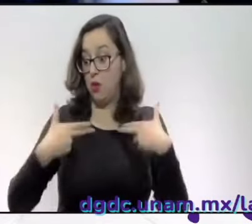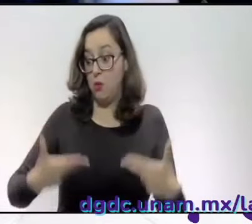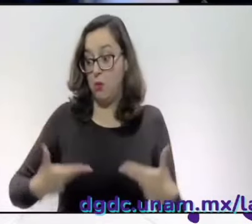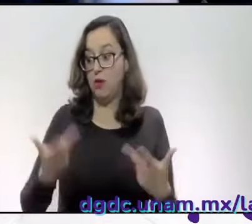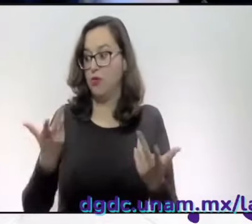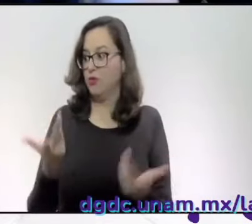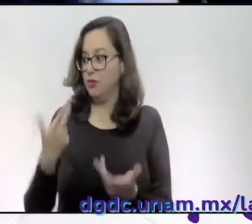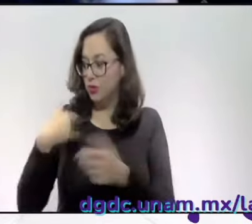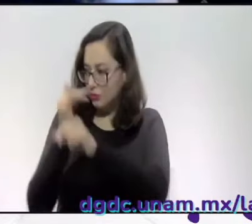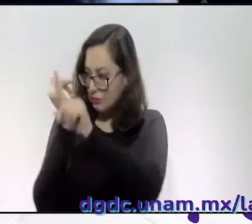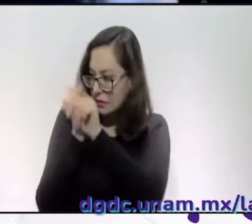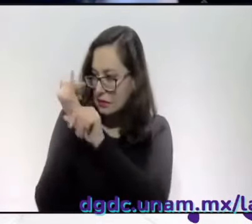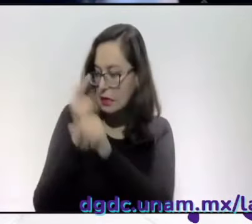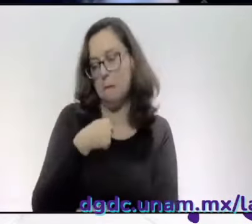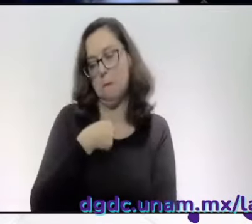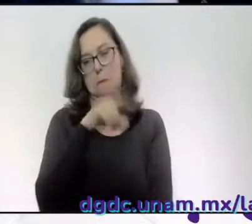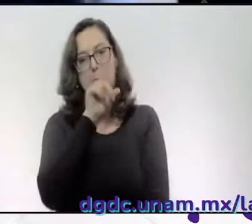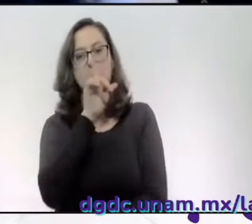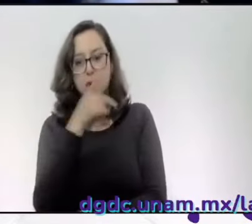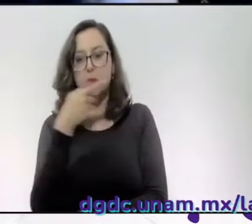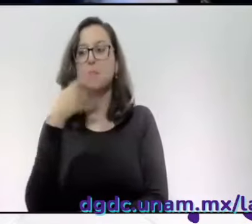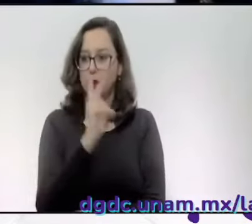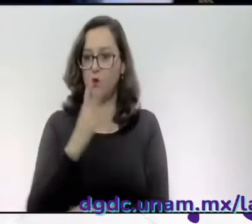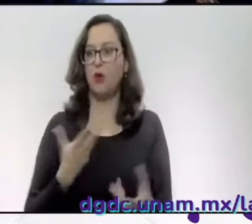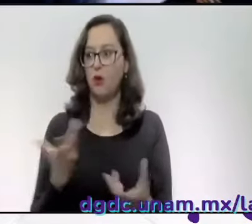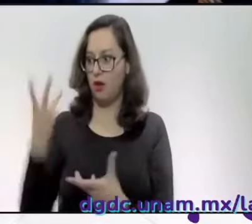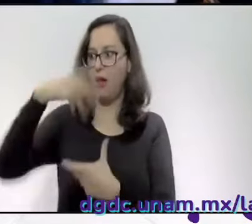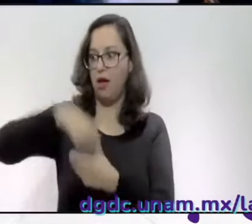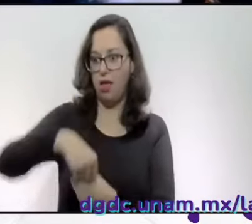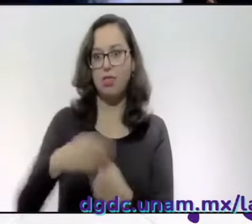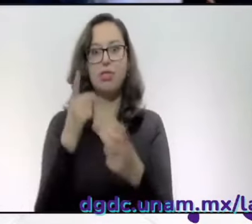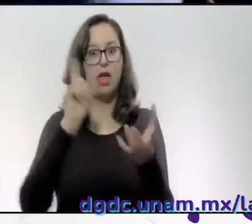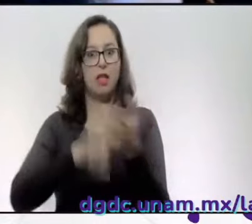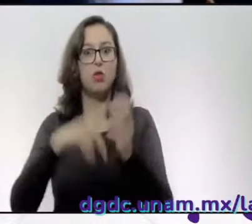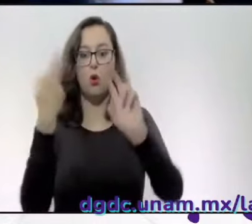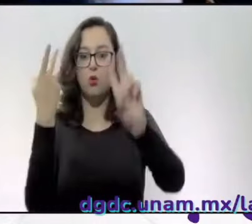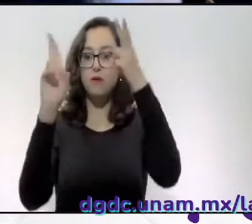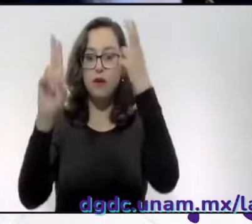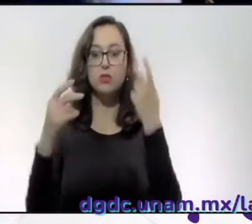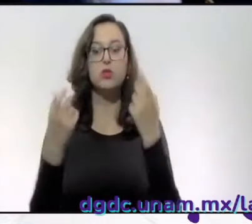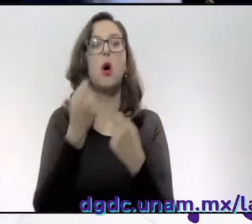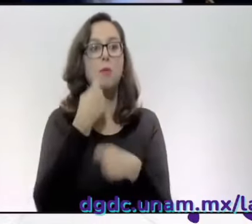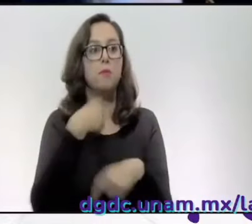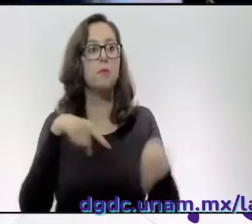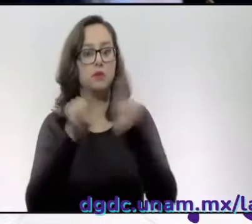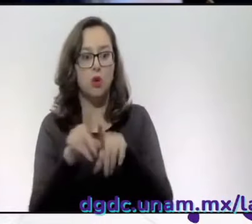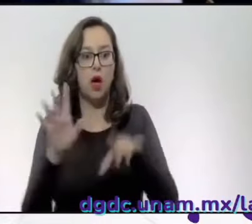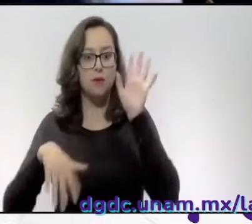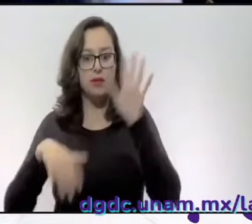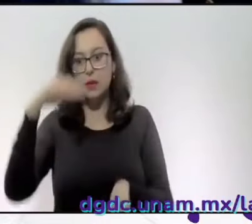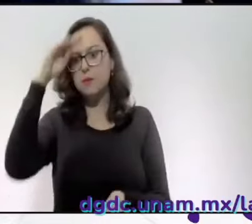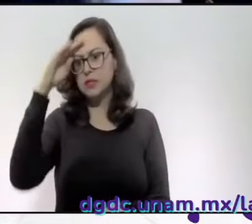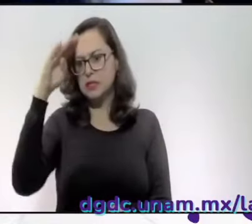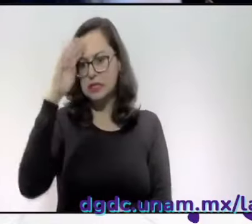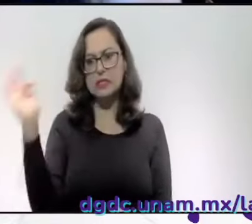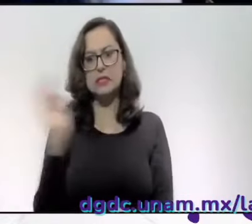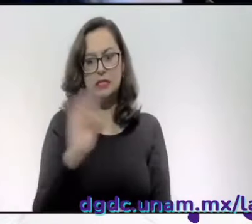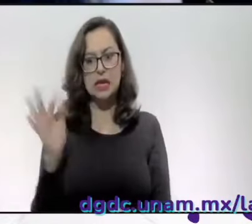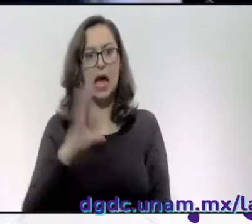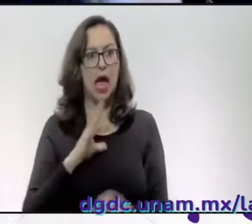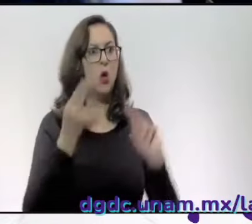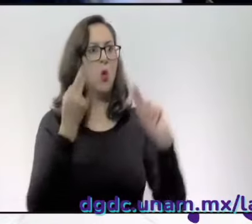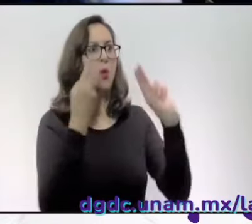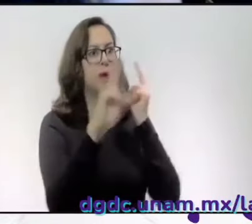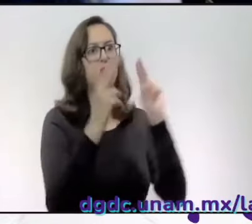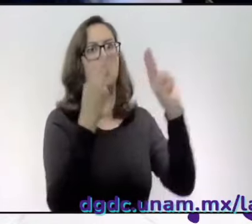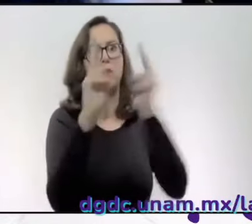una parte del universo. Entonces, sí, para mí el universo es eso, es todo lo que existe. Si, incluso si hay muchos universos, que luego la gente habla de los multiuniversos, para mí todo eso es